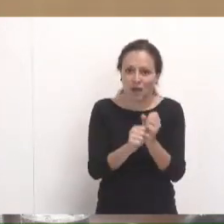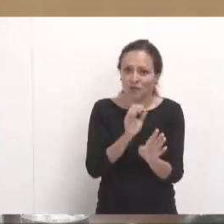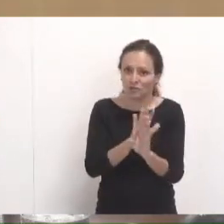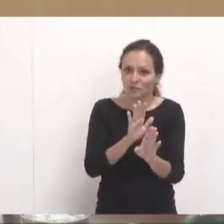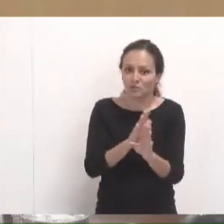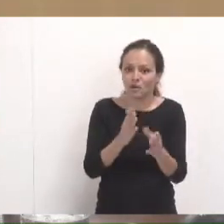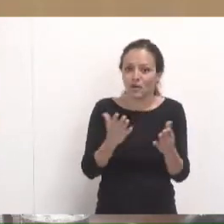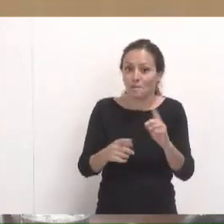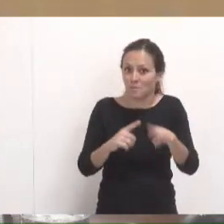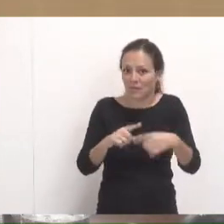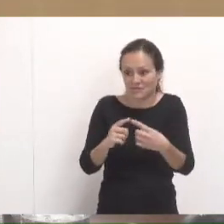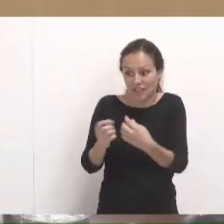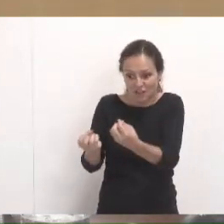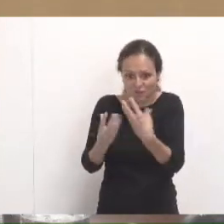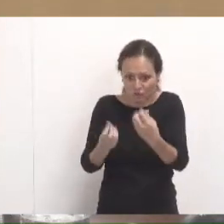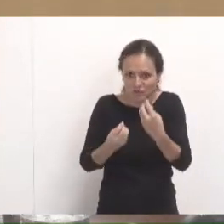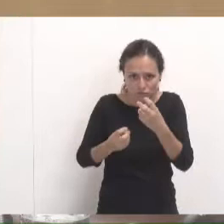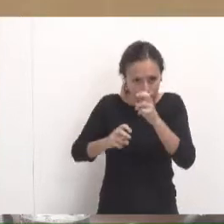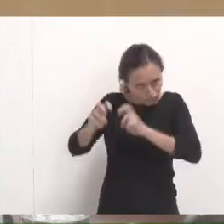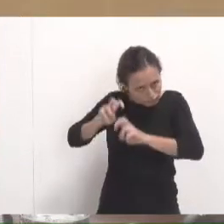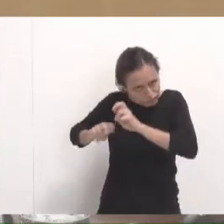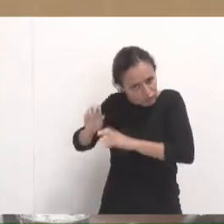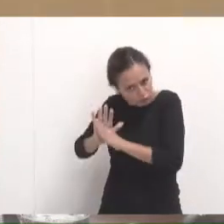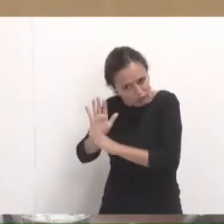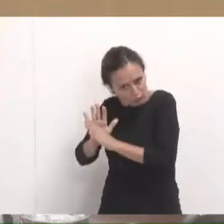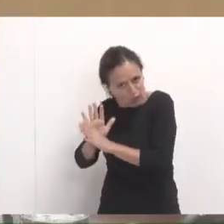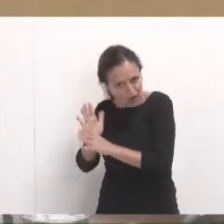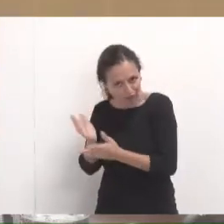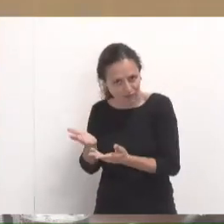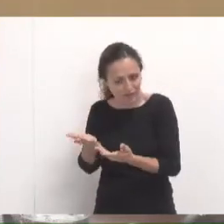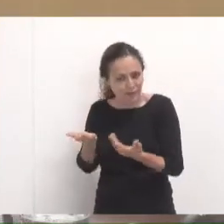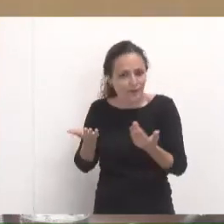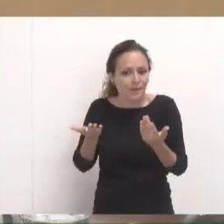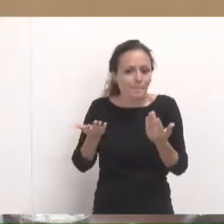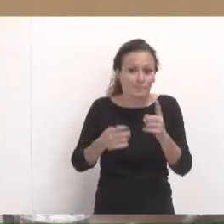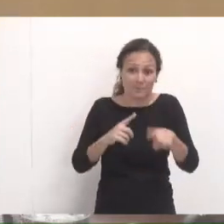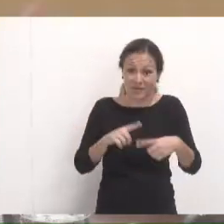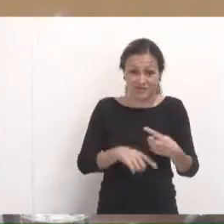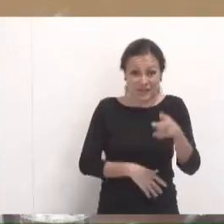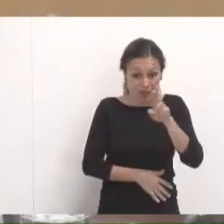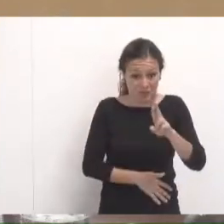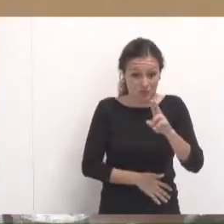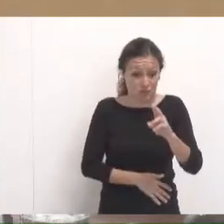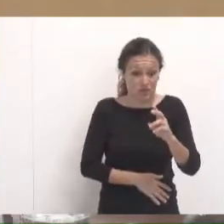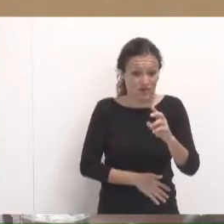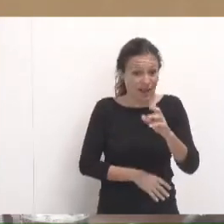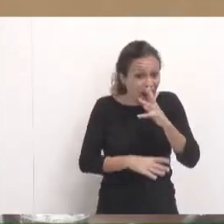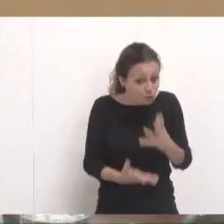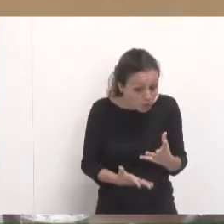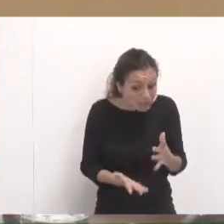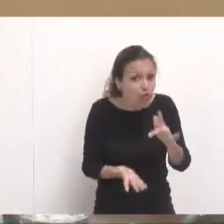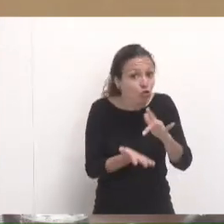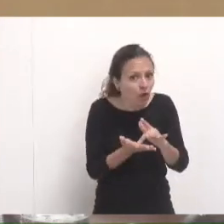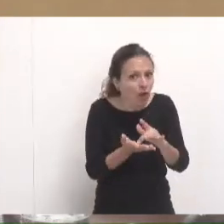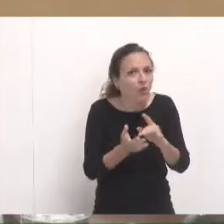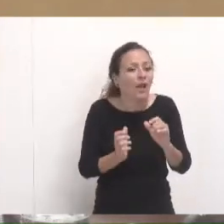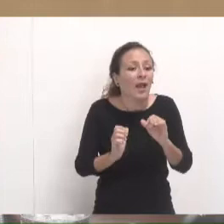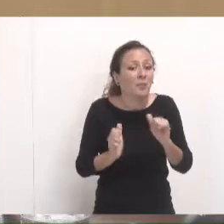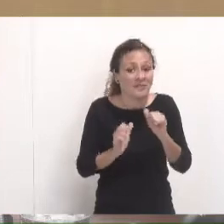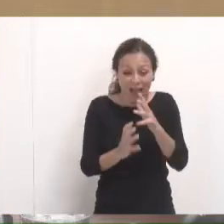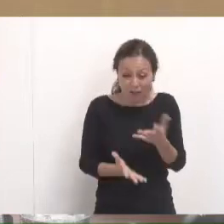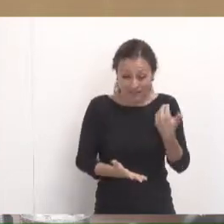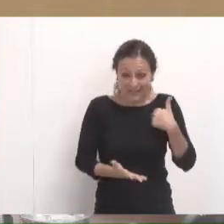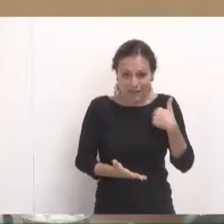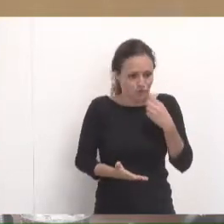de la información necesaria. Bien es cierto que hay que repetir que lo que actualmente tenemos empezó hace 5 años. Eso no quita para que podamos tener